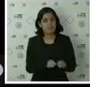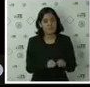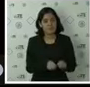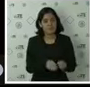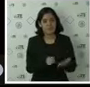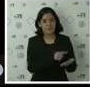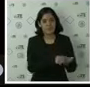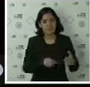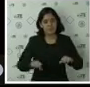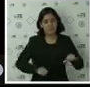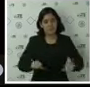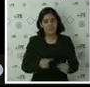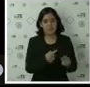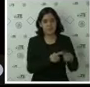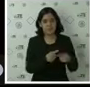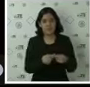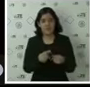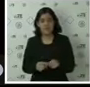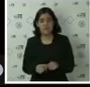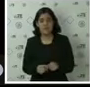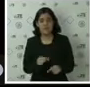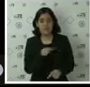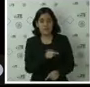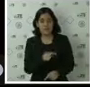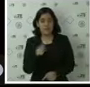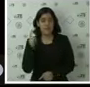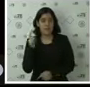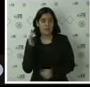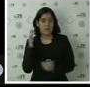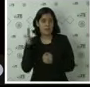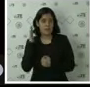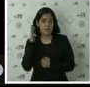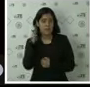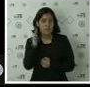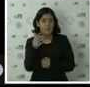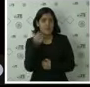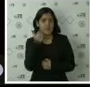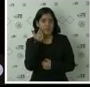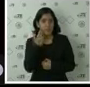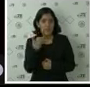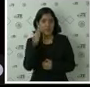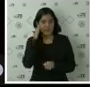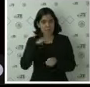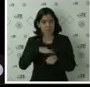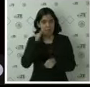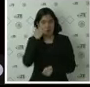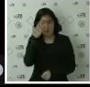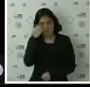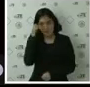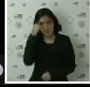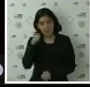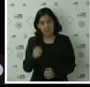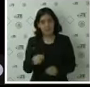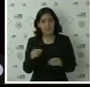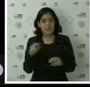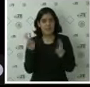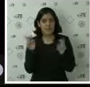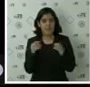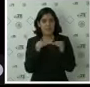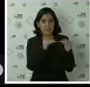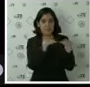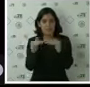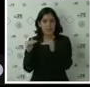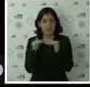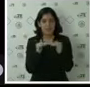bienvenida, espera obtener muchos más conocimientos y experiencias sobre democracia y educación. Adelante, mi querida